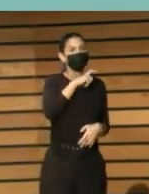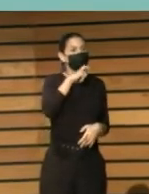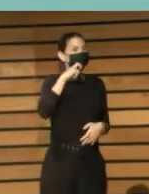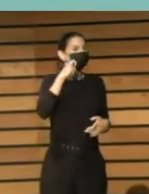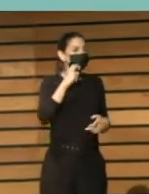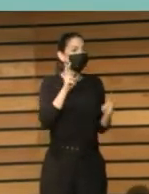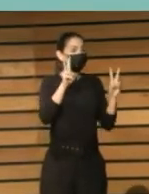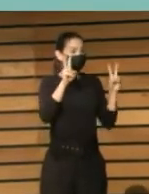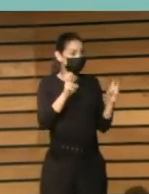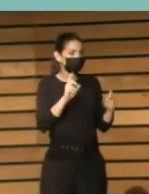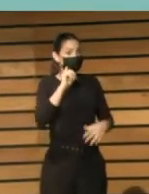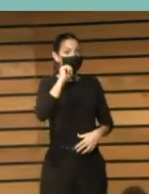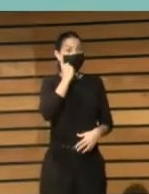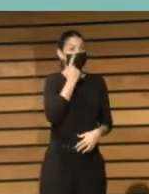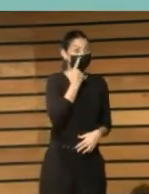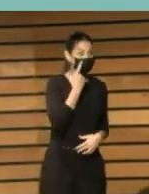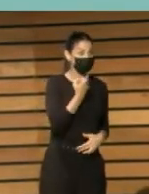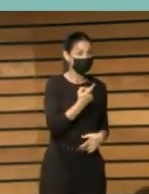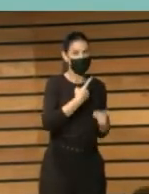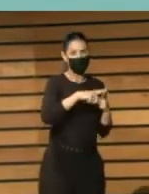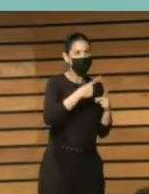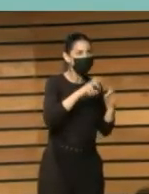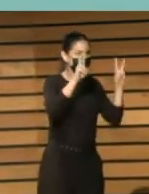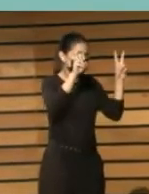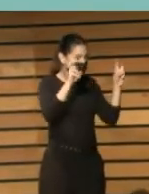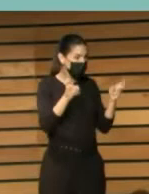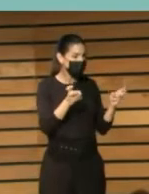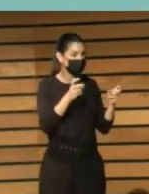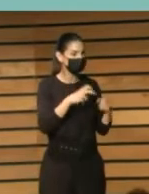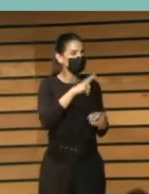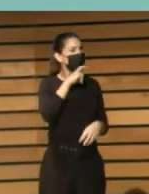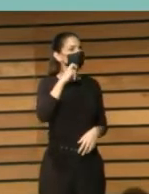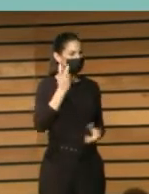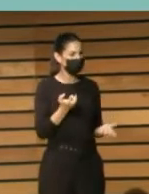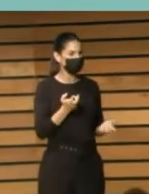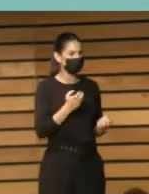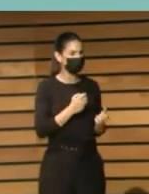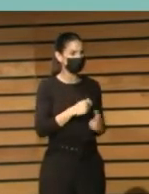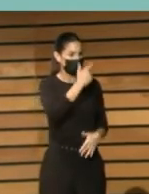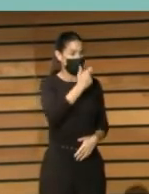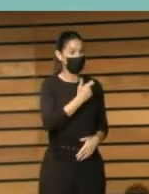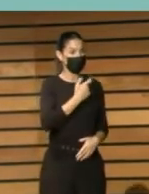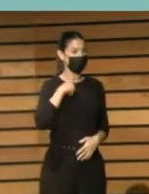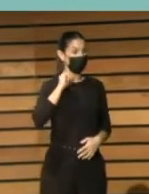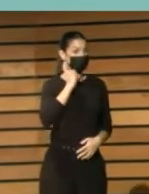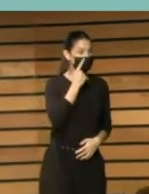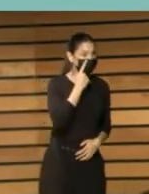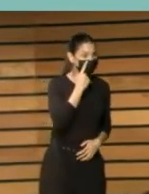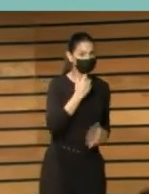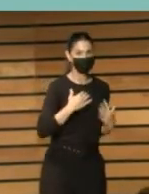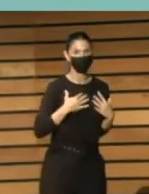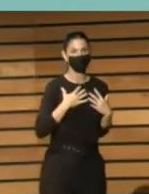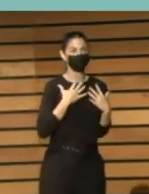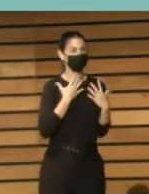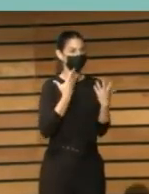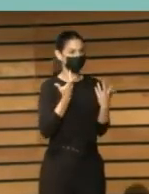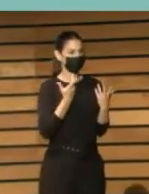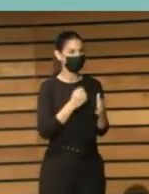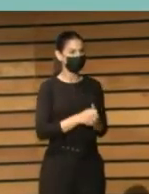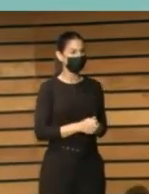conocer algo nuevo para ti, ¿no?, te provoca, digamos,